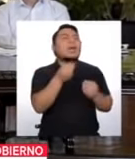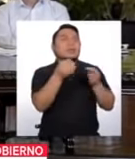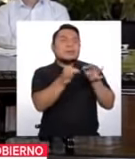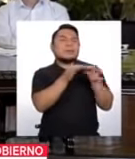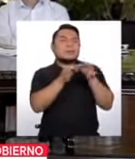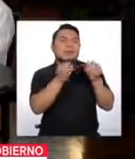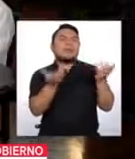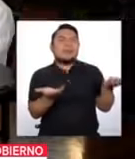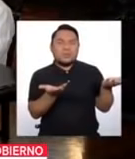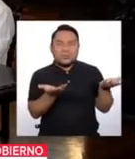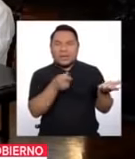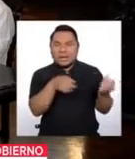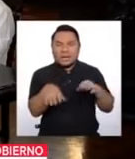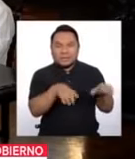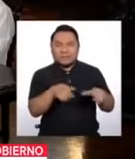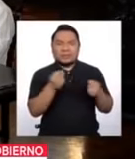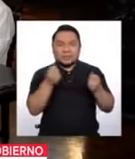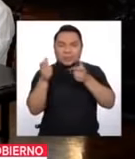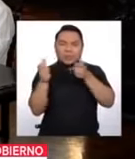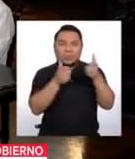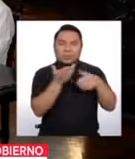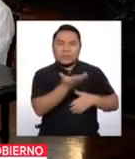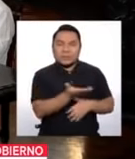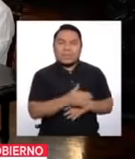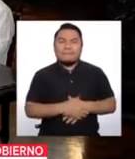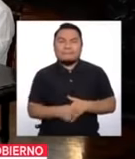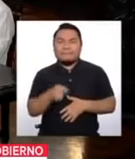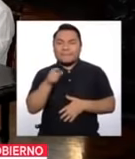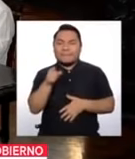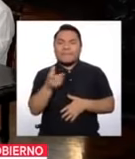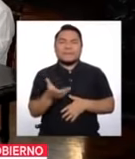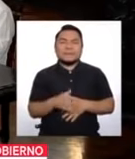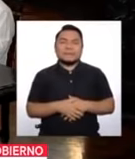y respecto a cómo se va a controlar